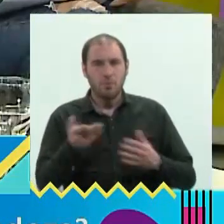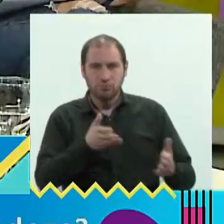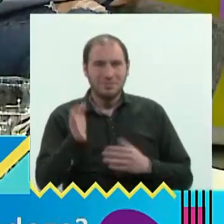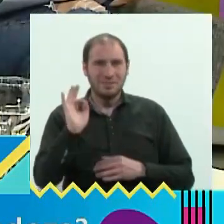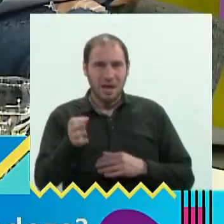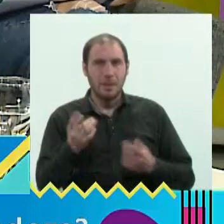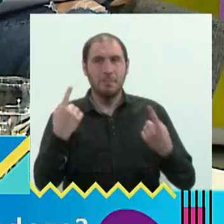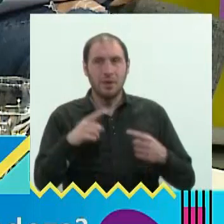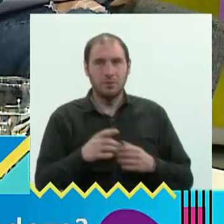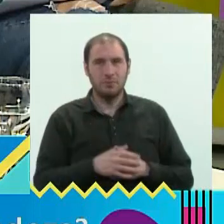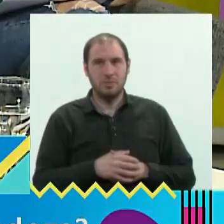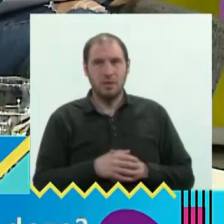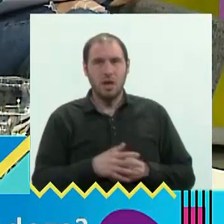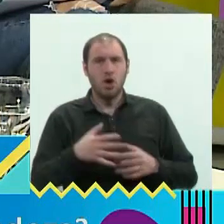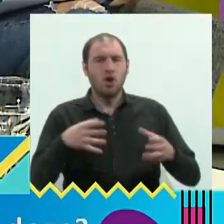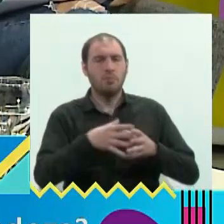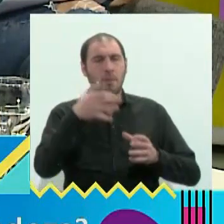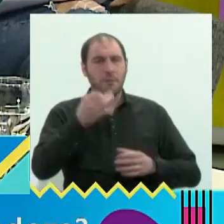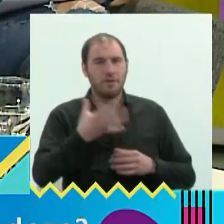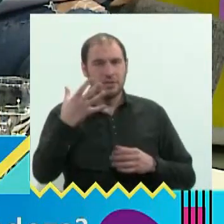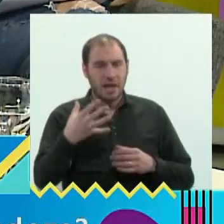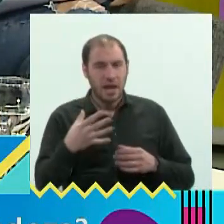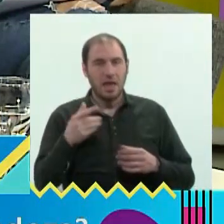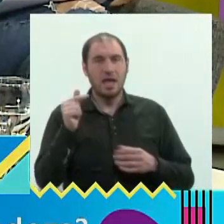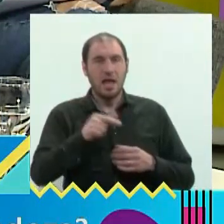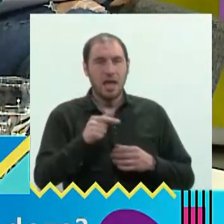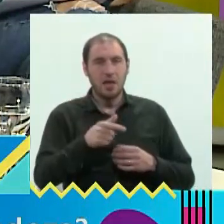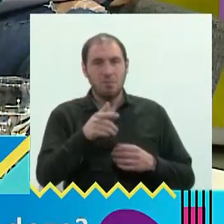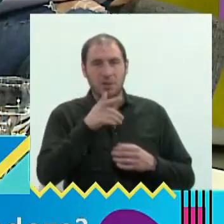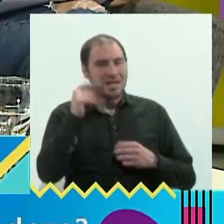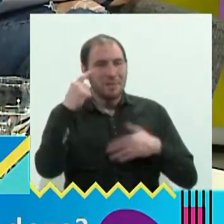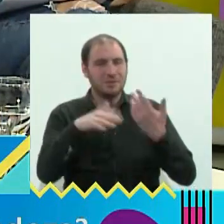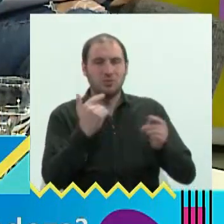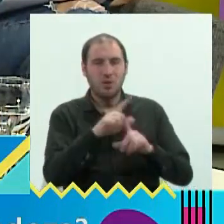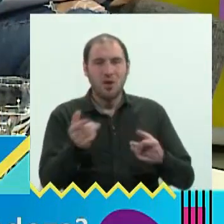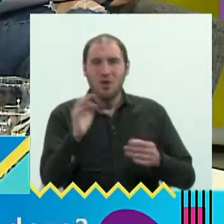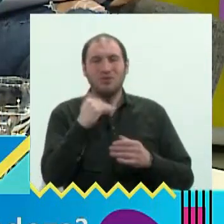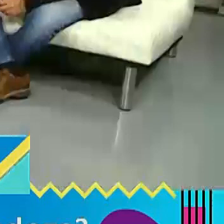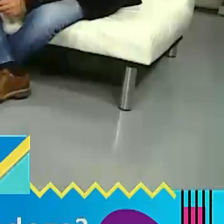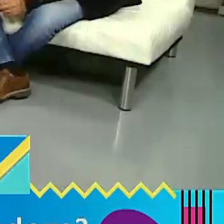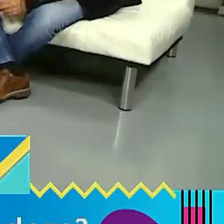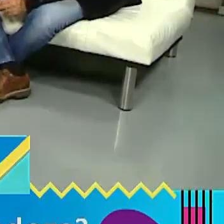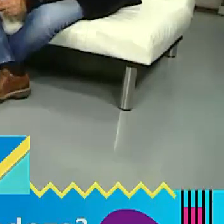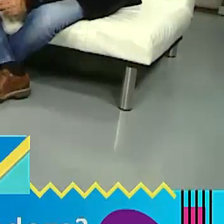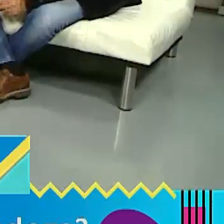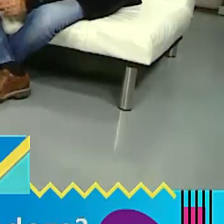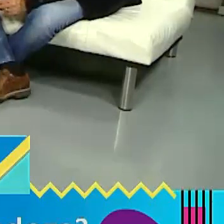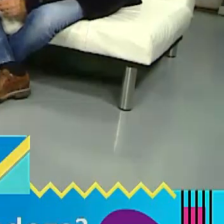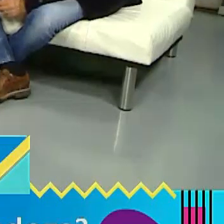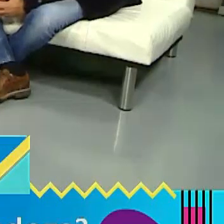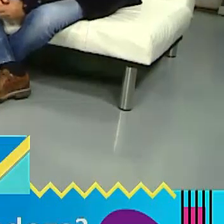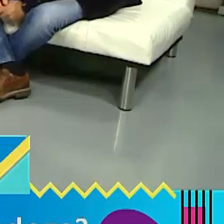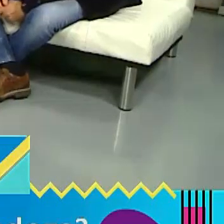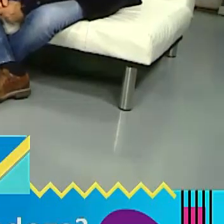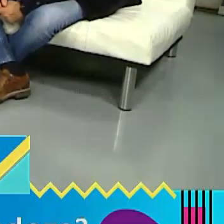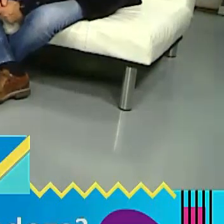que los cuerpos profesionales son los que o no han estado formados o no han sabido ver por dónde tenía que ir estas cosas. Entonces, en